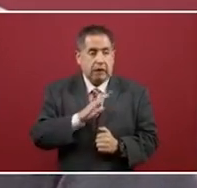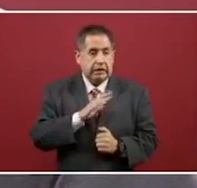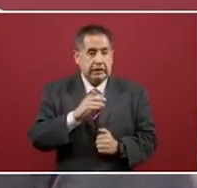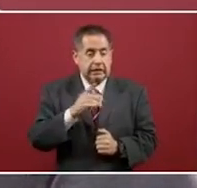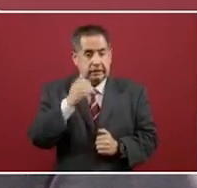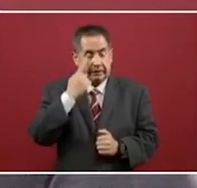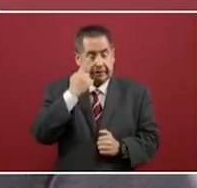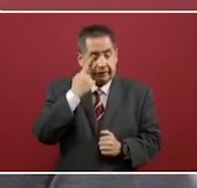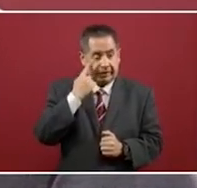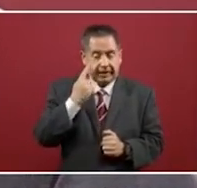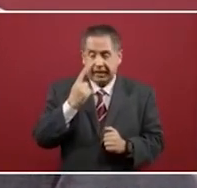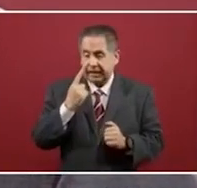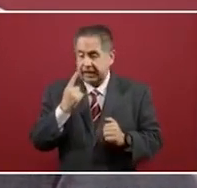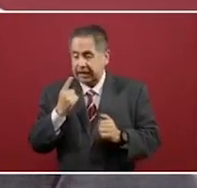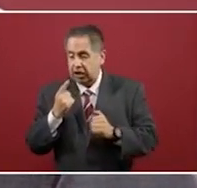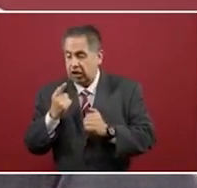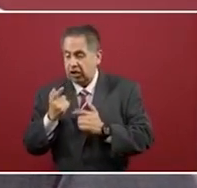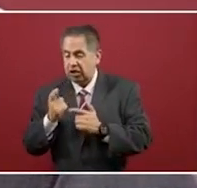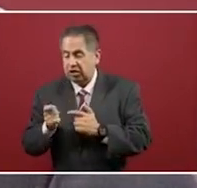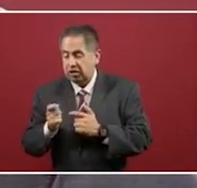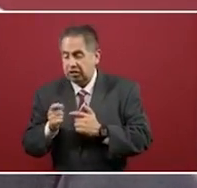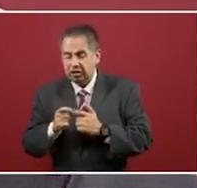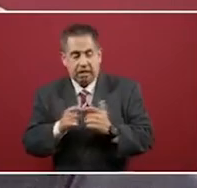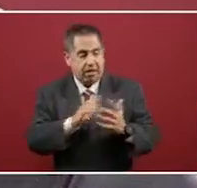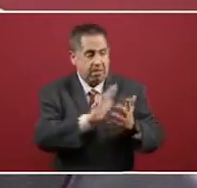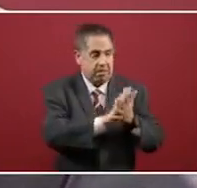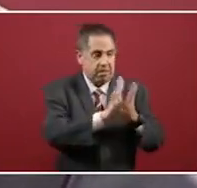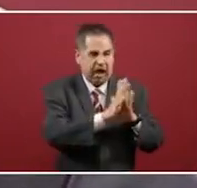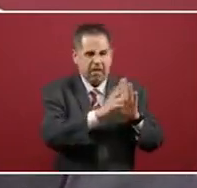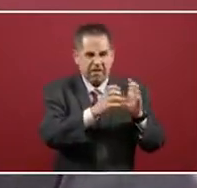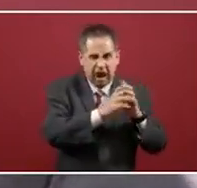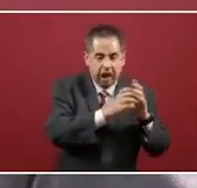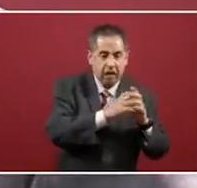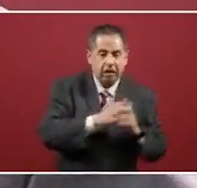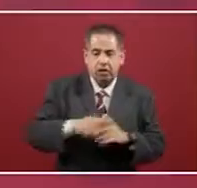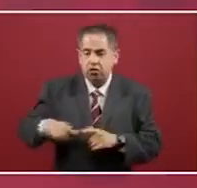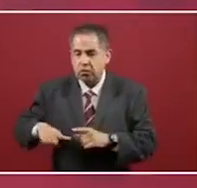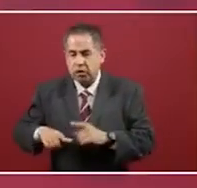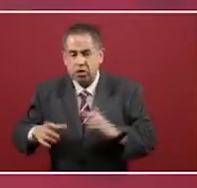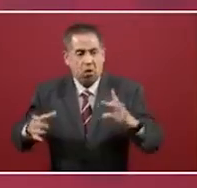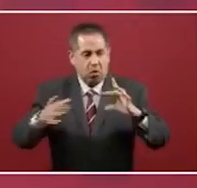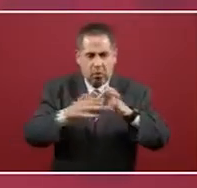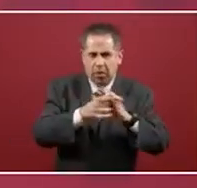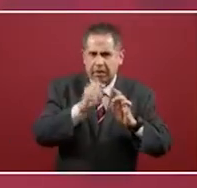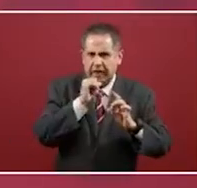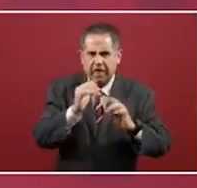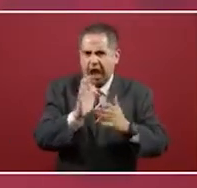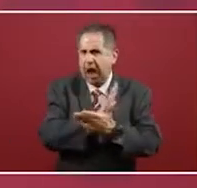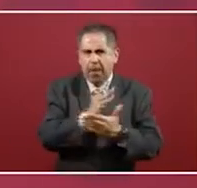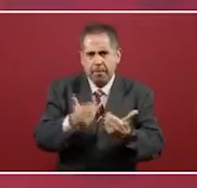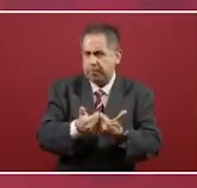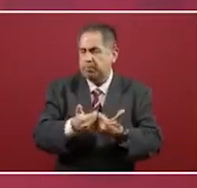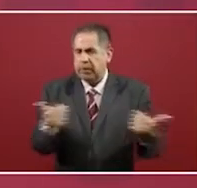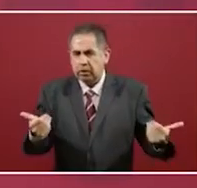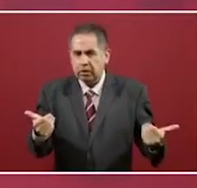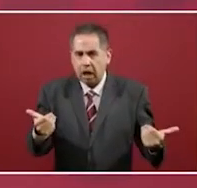vinculación entre la delincuencia y las autoridades, se avanza.